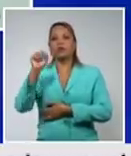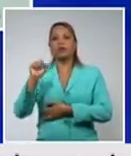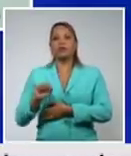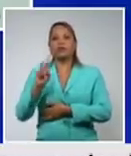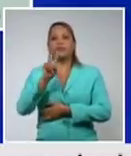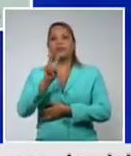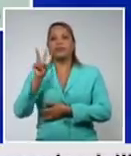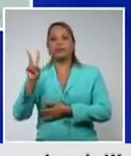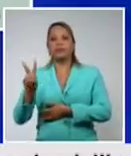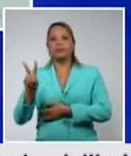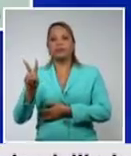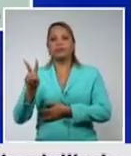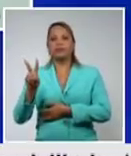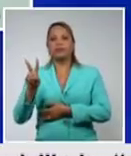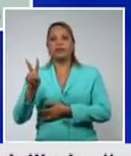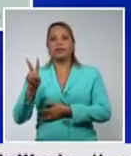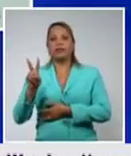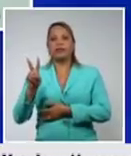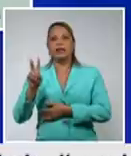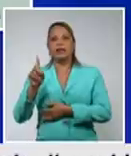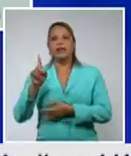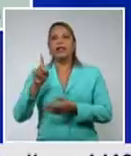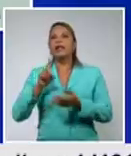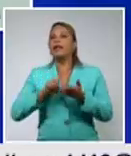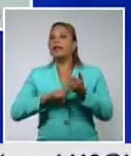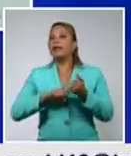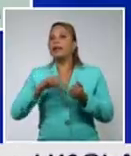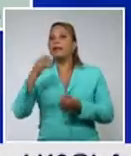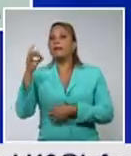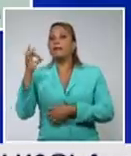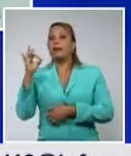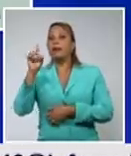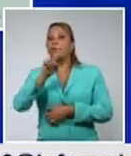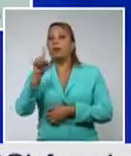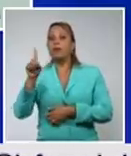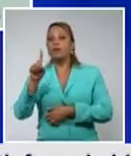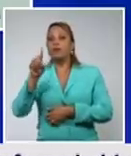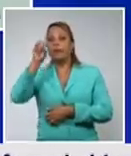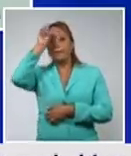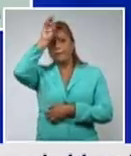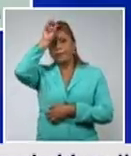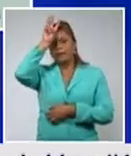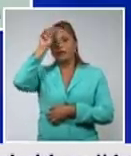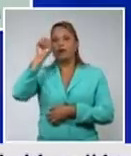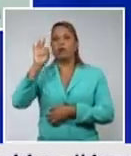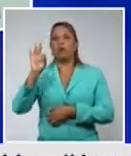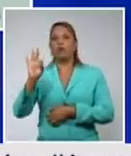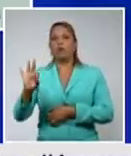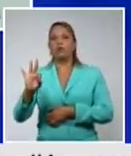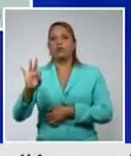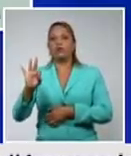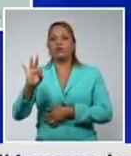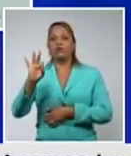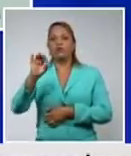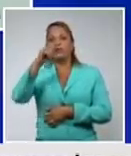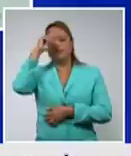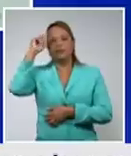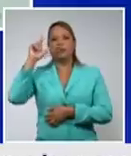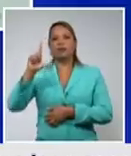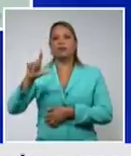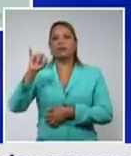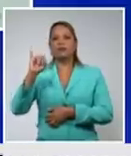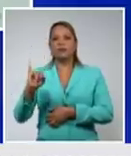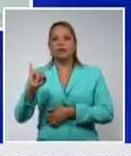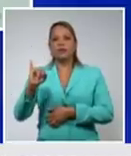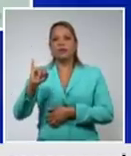22, La Palma 11, Minas de Matahambre 8, San Luis 6, San